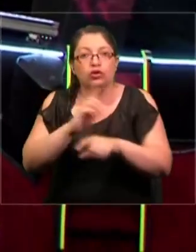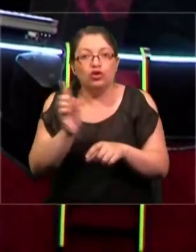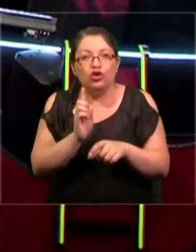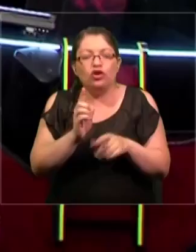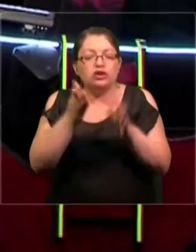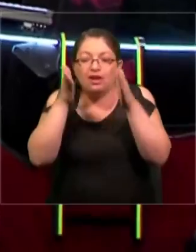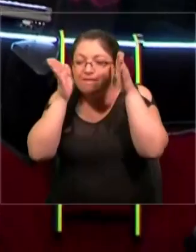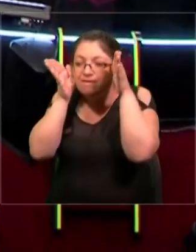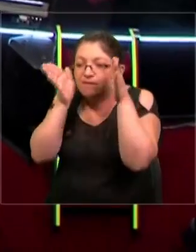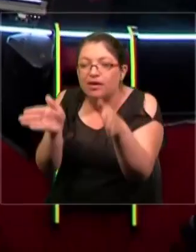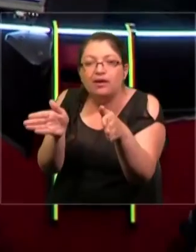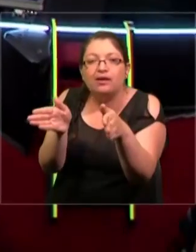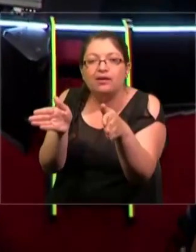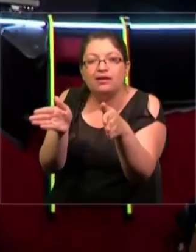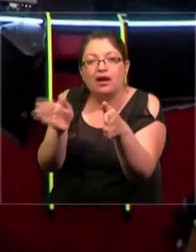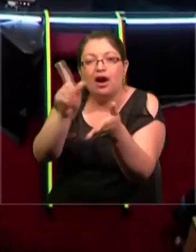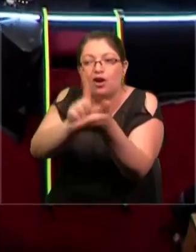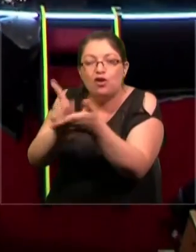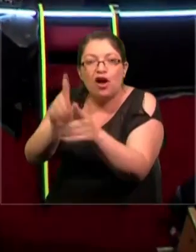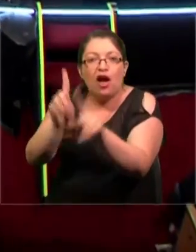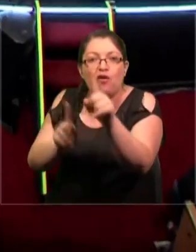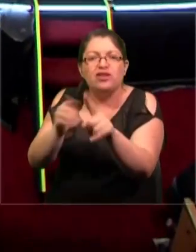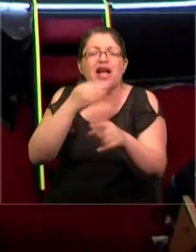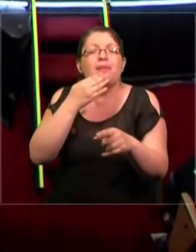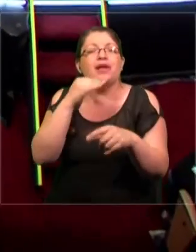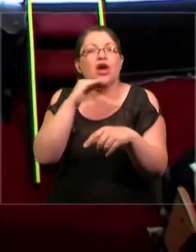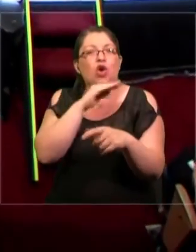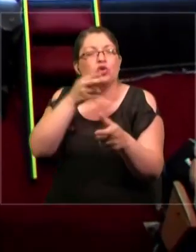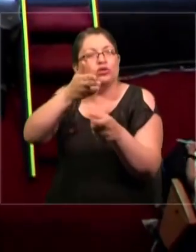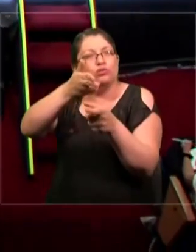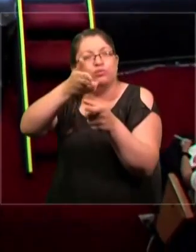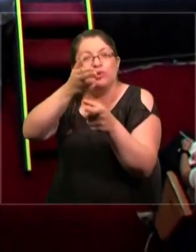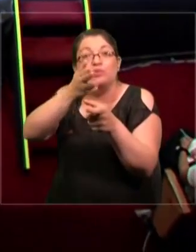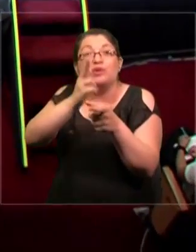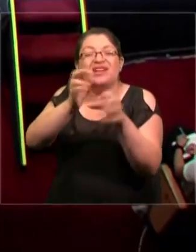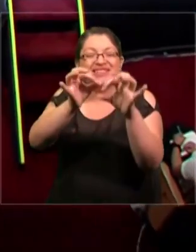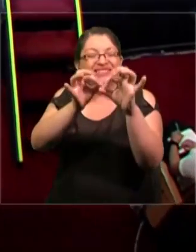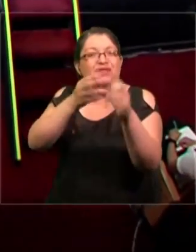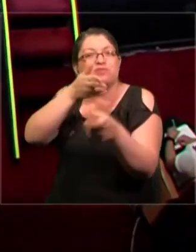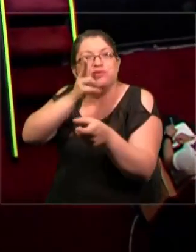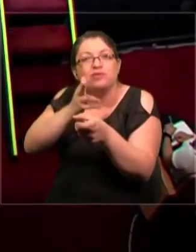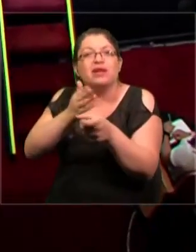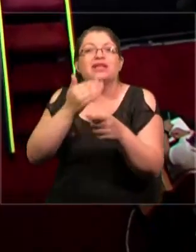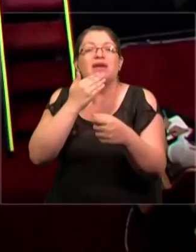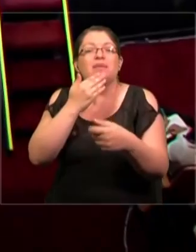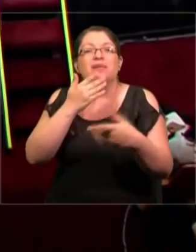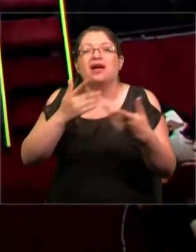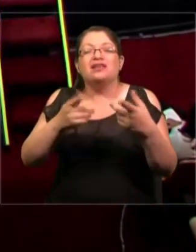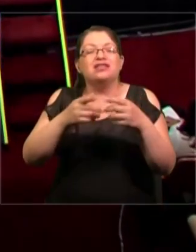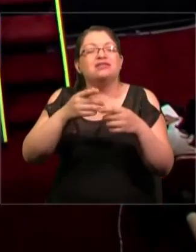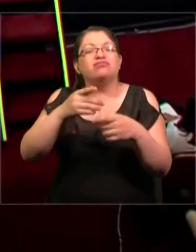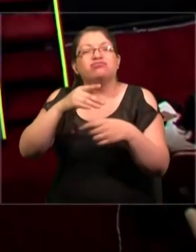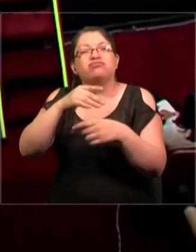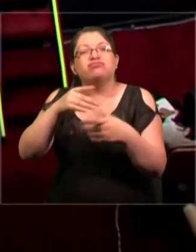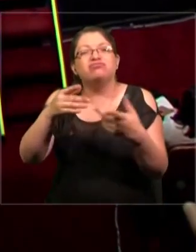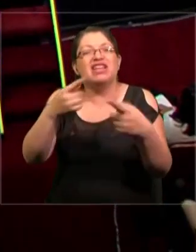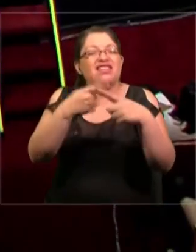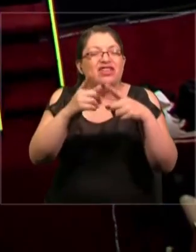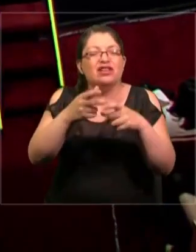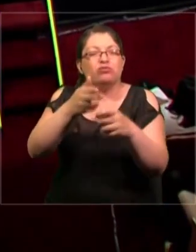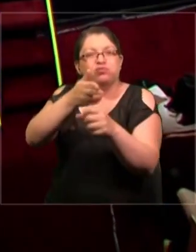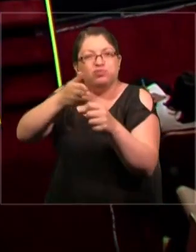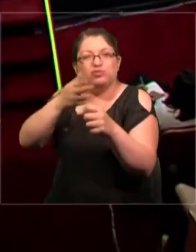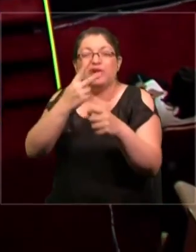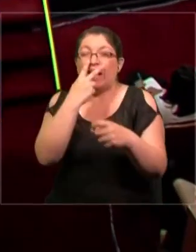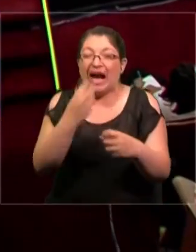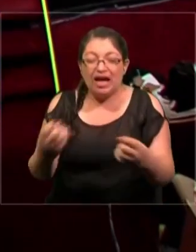y tampoco se dan cuenta que el uso de balines, el uso de blindados, el uso de lacrimógenas es algo que viene pasando